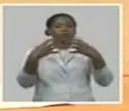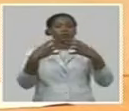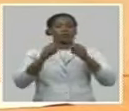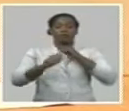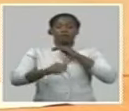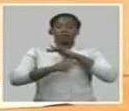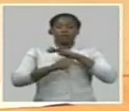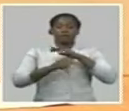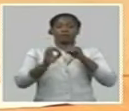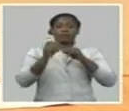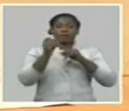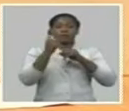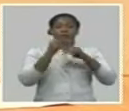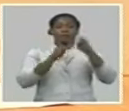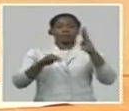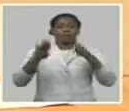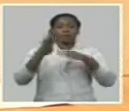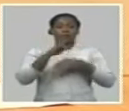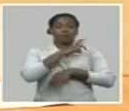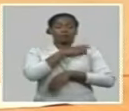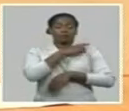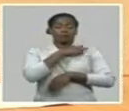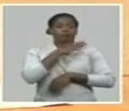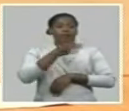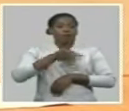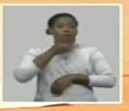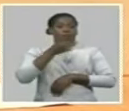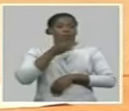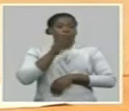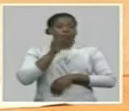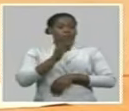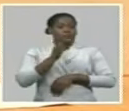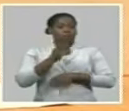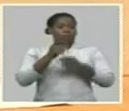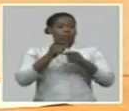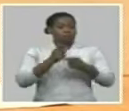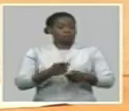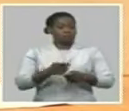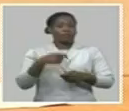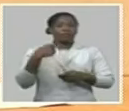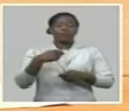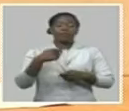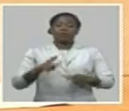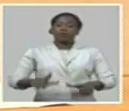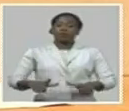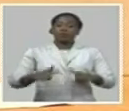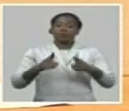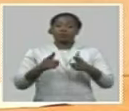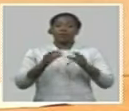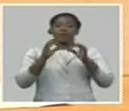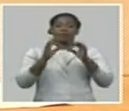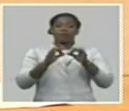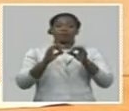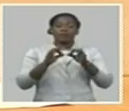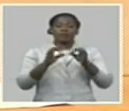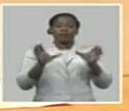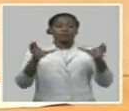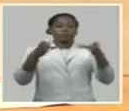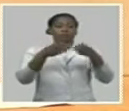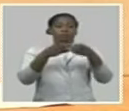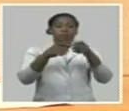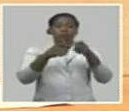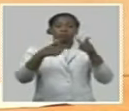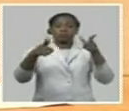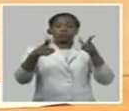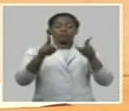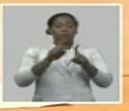el primer ministro han estado insistiendo en esto ya lo decía el presidente hay que lograr el aislamiento social responsable de toda